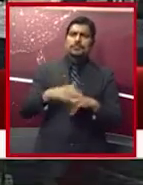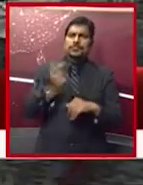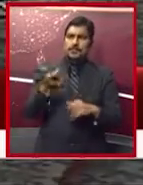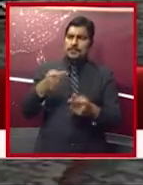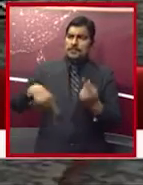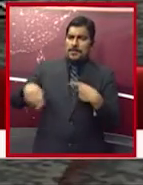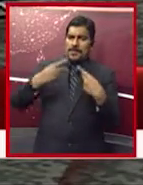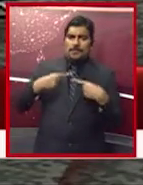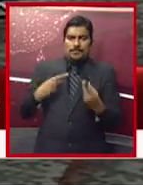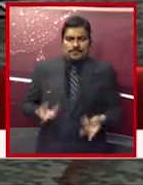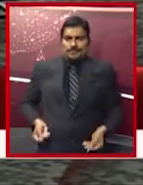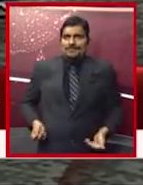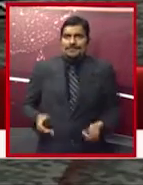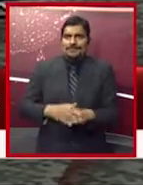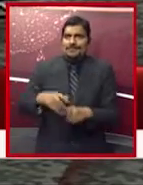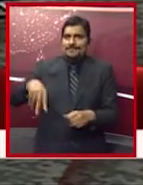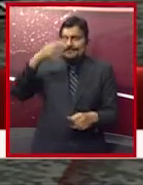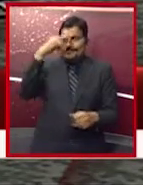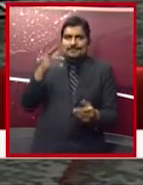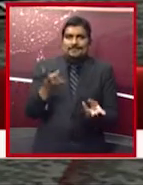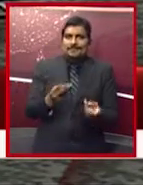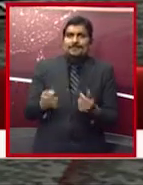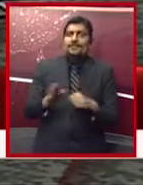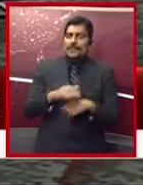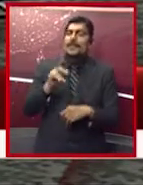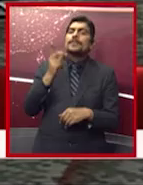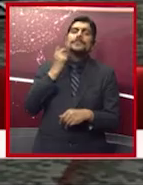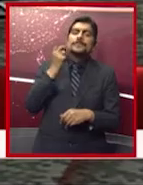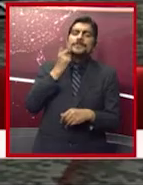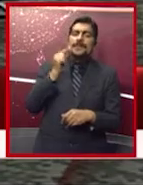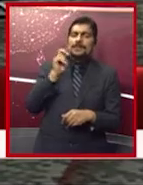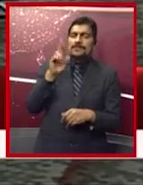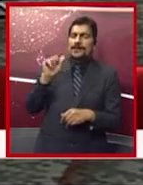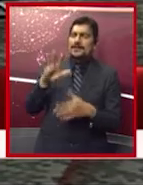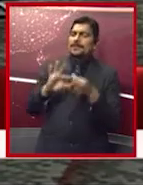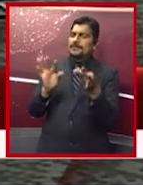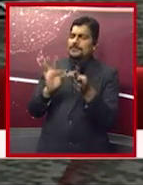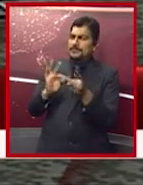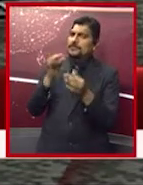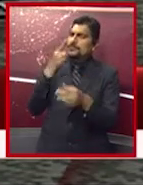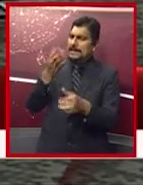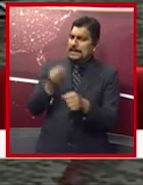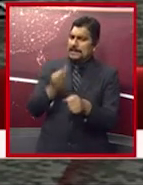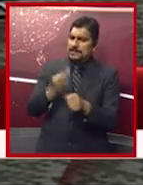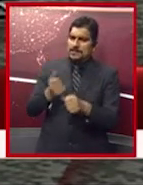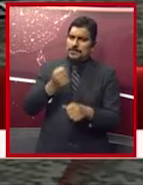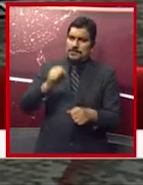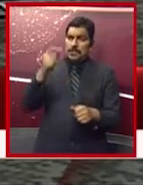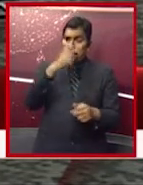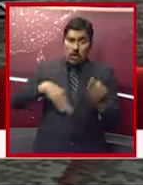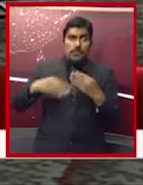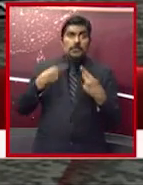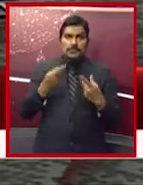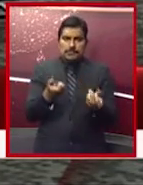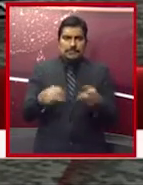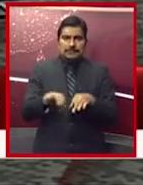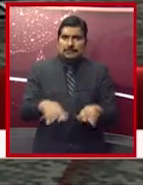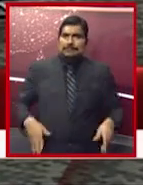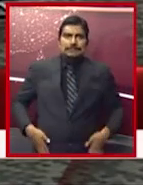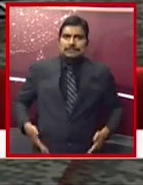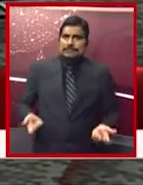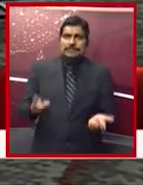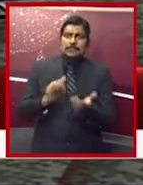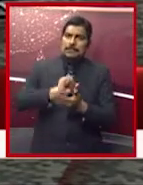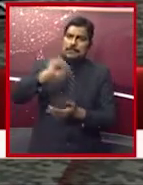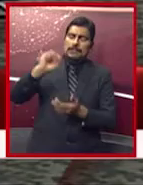de los mexicanos. El diputado Armando Alejandro Rivera Castillejos destacó que estas alzas afectan los bolsillos de los consumidores porque